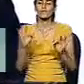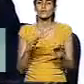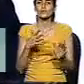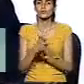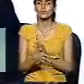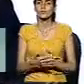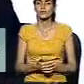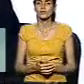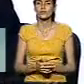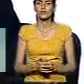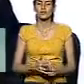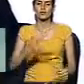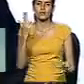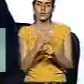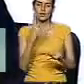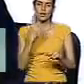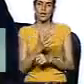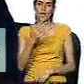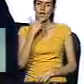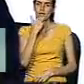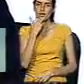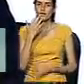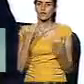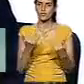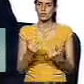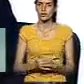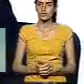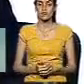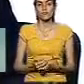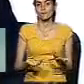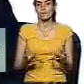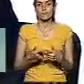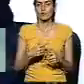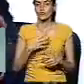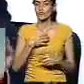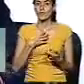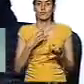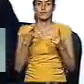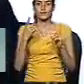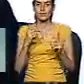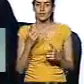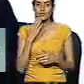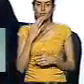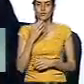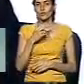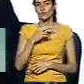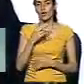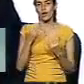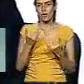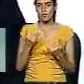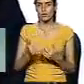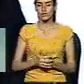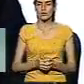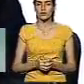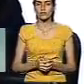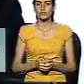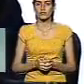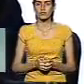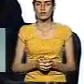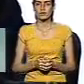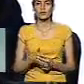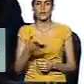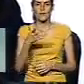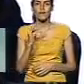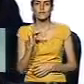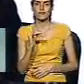de recarga hay entonces por ahí clandestino? Entonces no se debe permitir, desde nuestro punto de vista en este momento, que